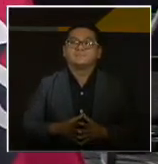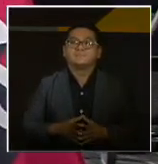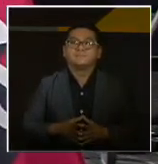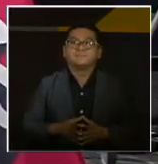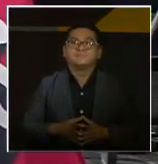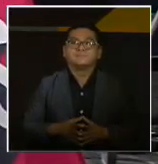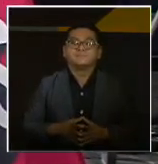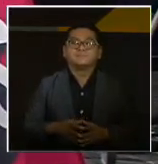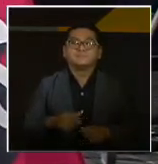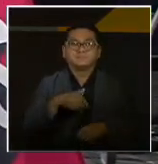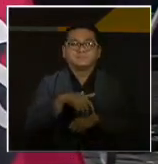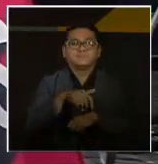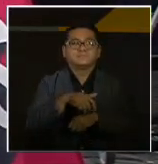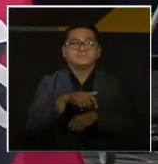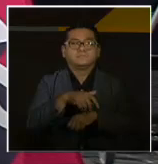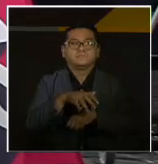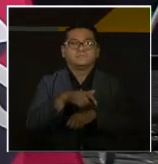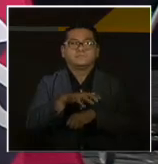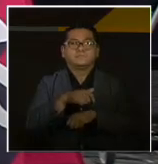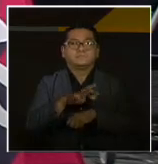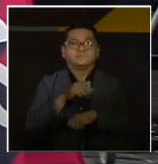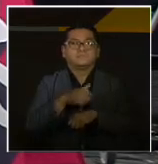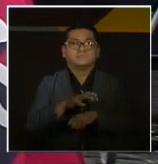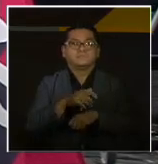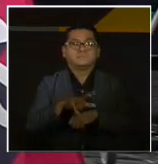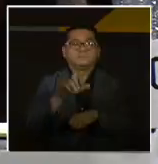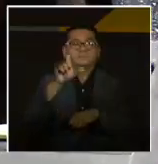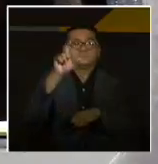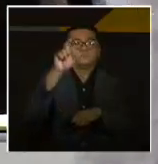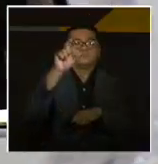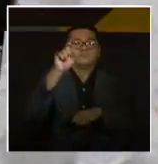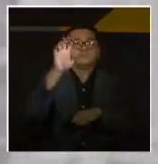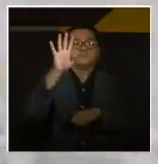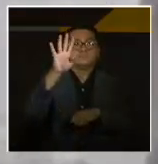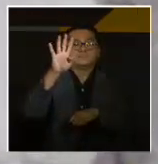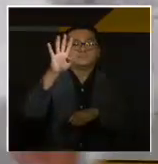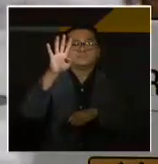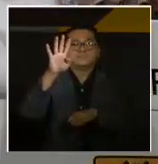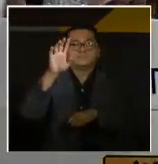A ver, tenemos al ciudadano con el número 24.